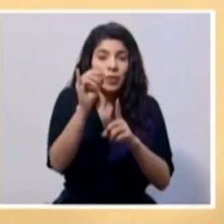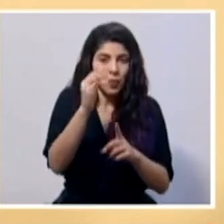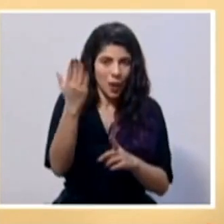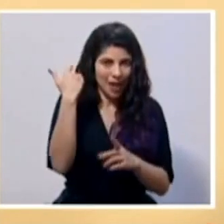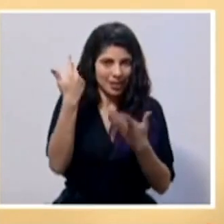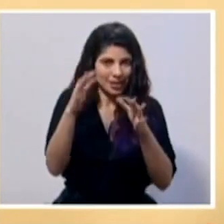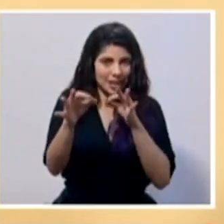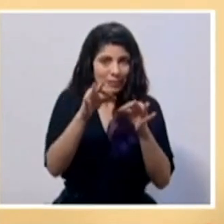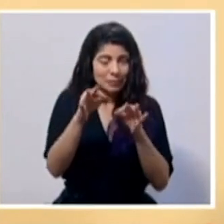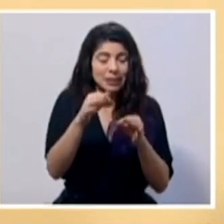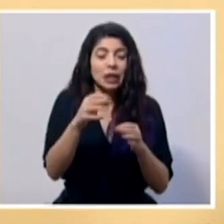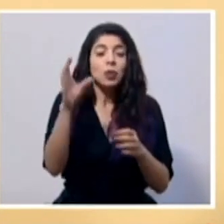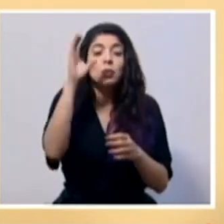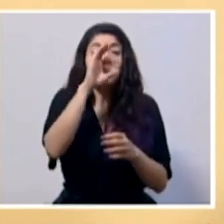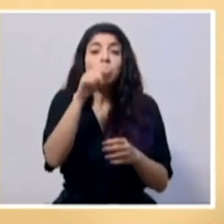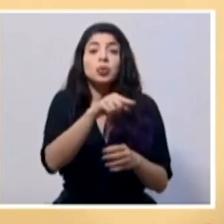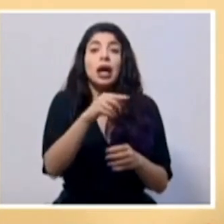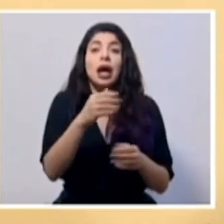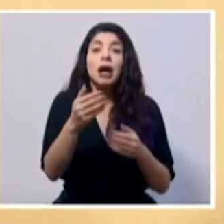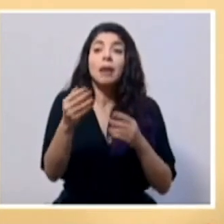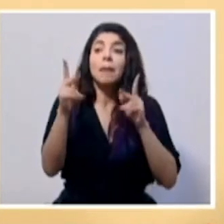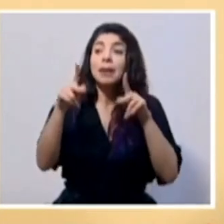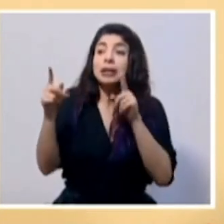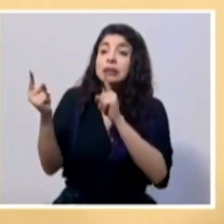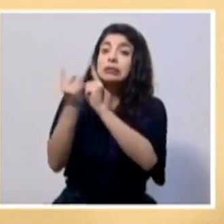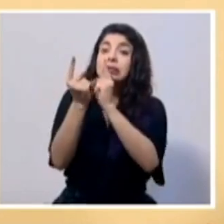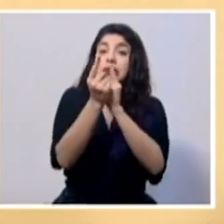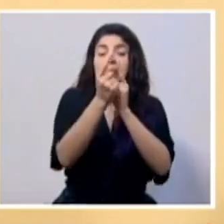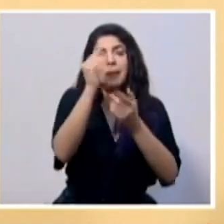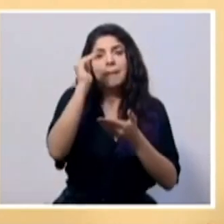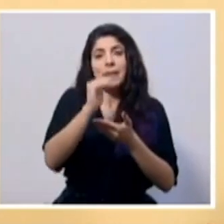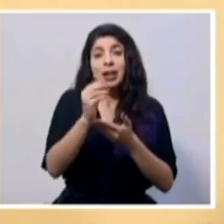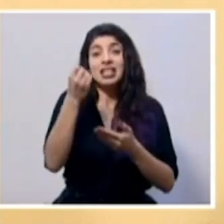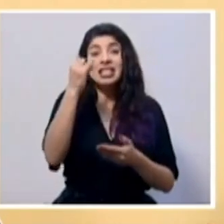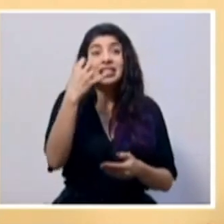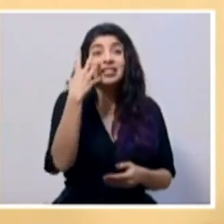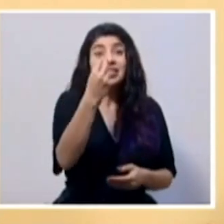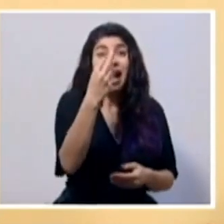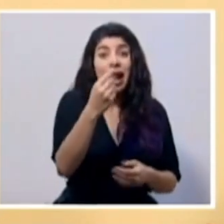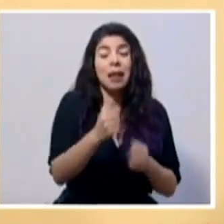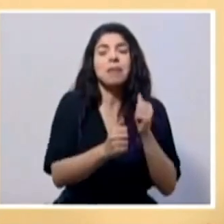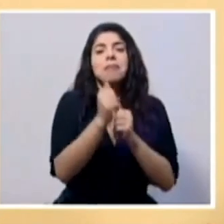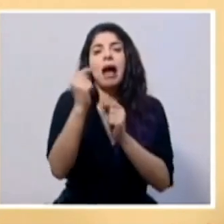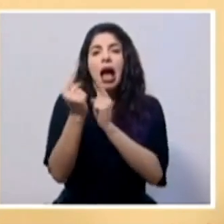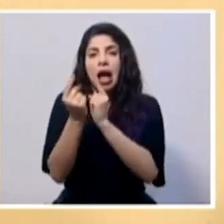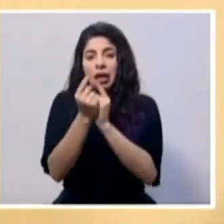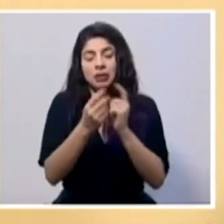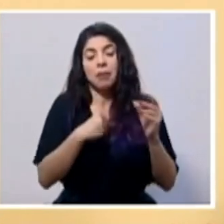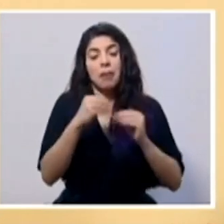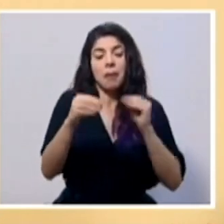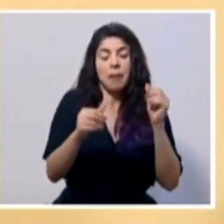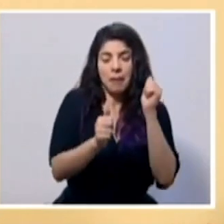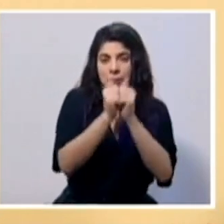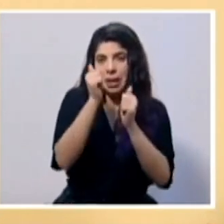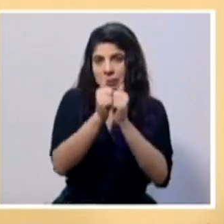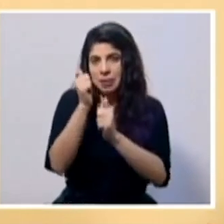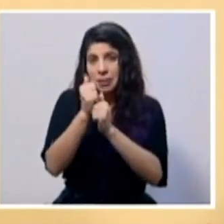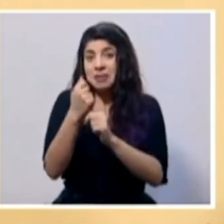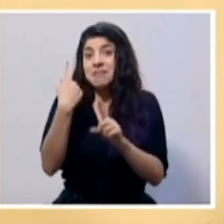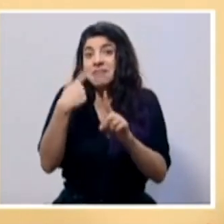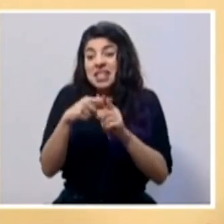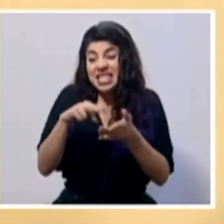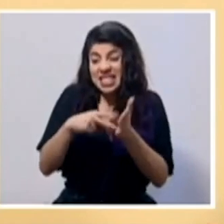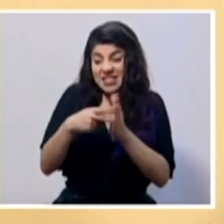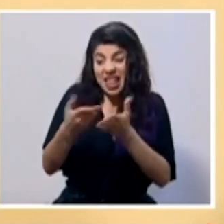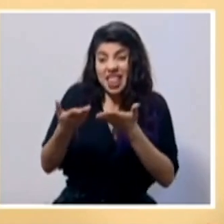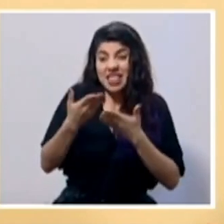anteriormente, que no haya tantas exposiciones. Entre más movilizaciones haya, más exposiciones hay, más transmisiones se dan y más existe un